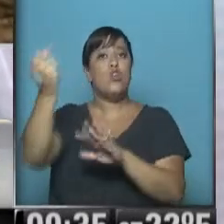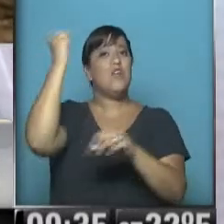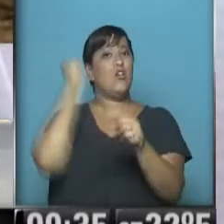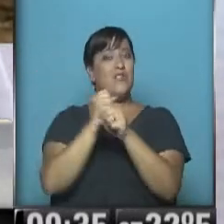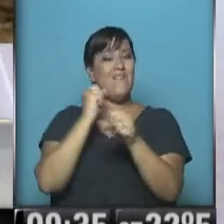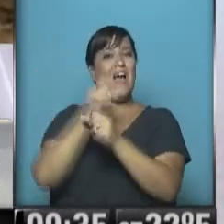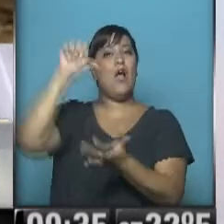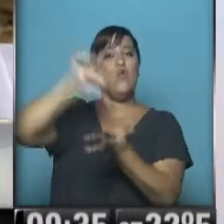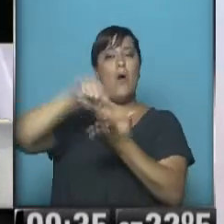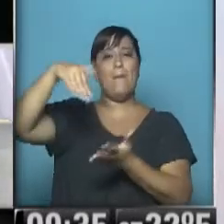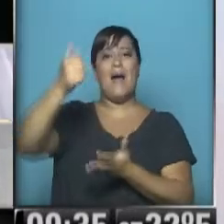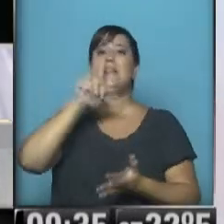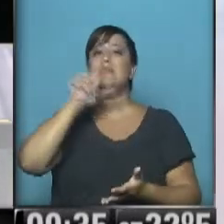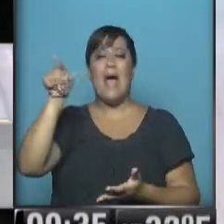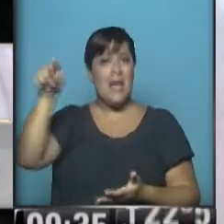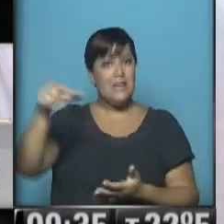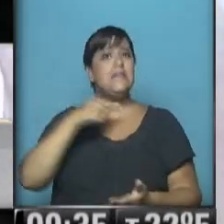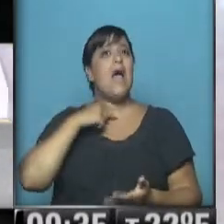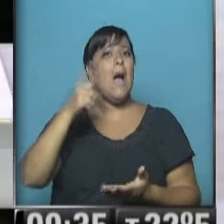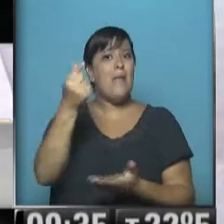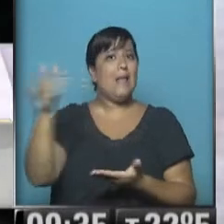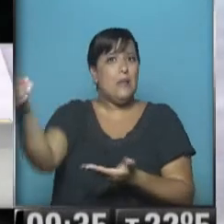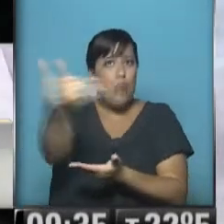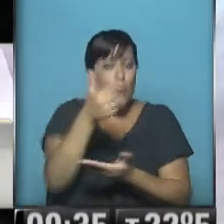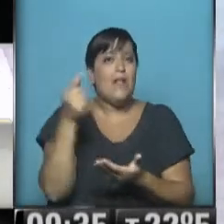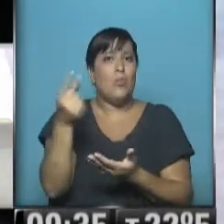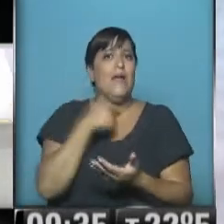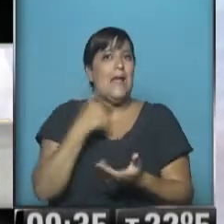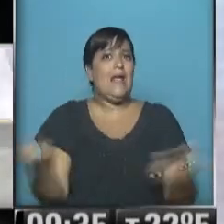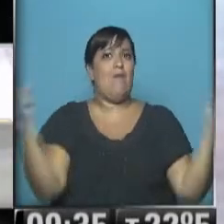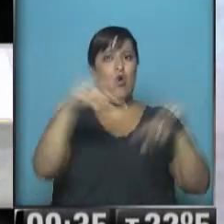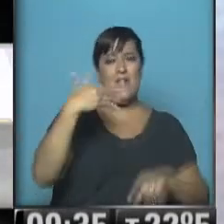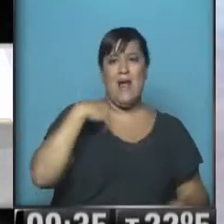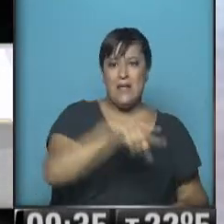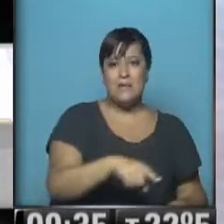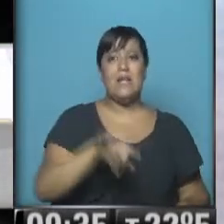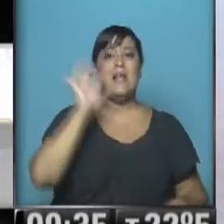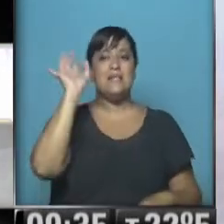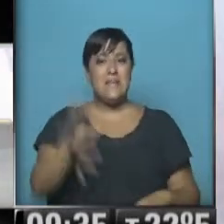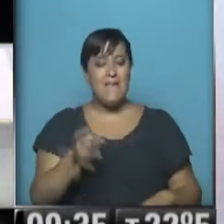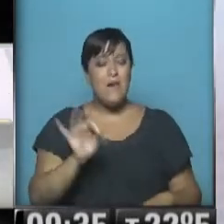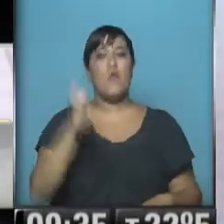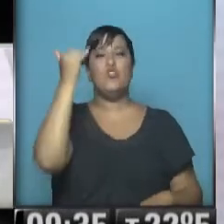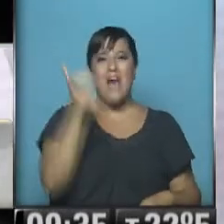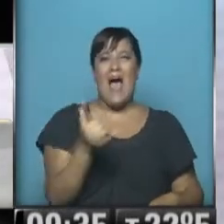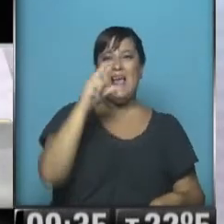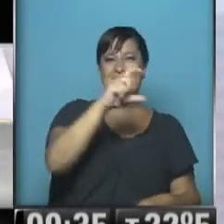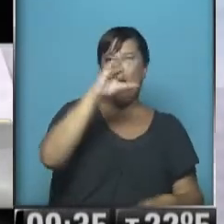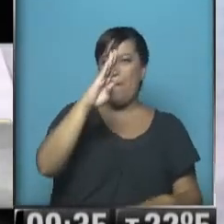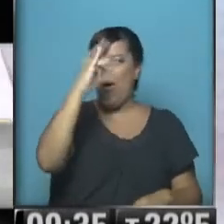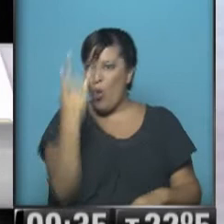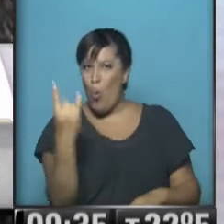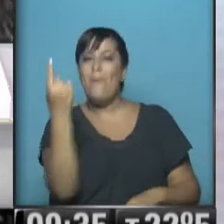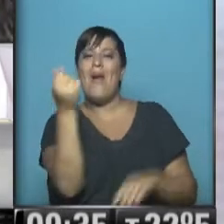que ella estaba juntando plata, ya quería volverse. Agustina, pero bueno. Sabemos que hay una cuenta bancaria y sabemos que están con serios inconvenientes